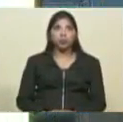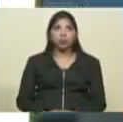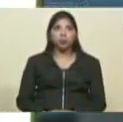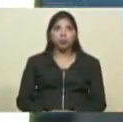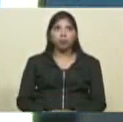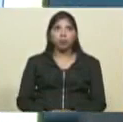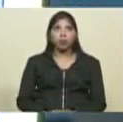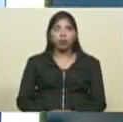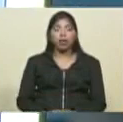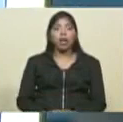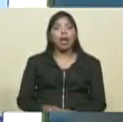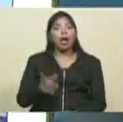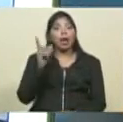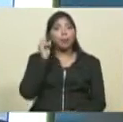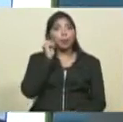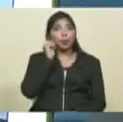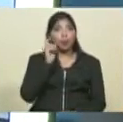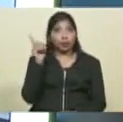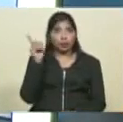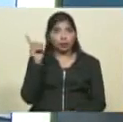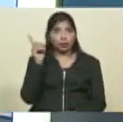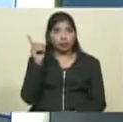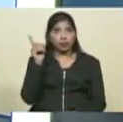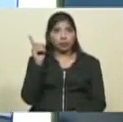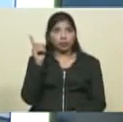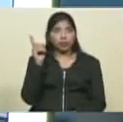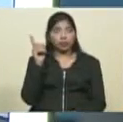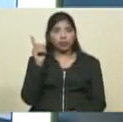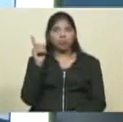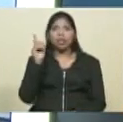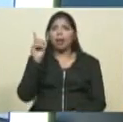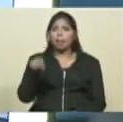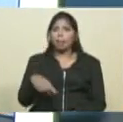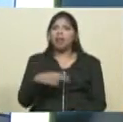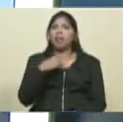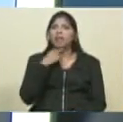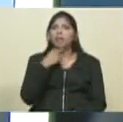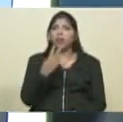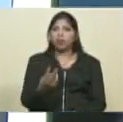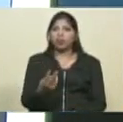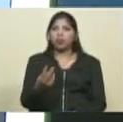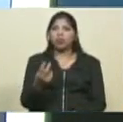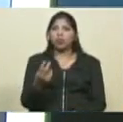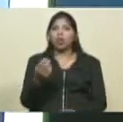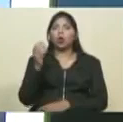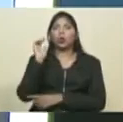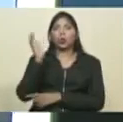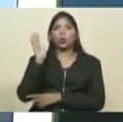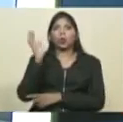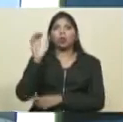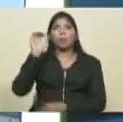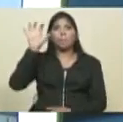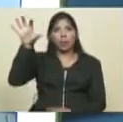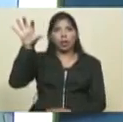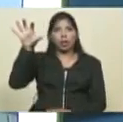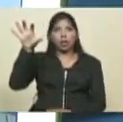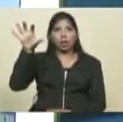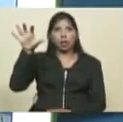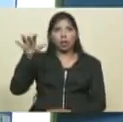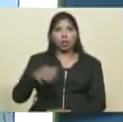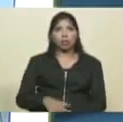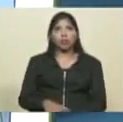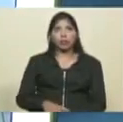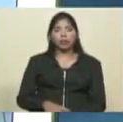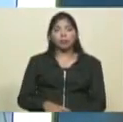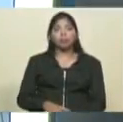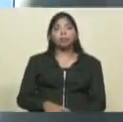Dionisia Mijova también fue vocera de la estructura de vanguardia del Congreso de la Patria. Militante del